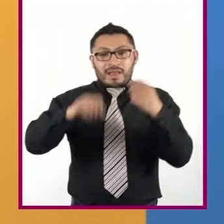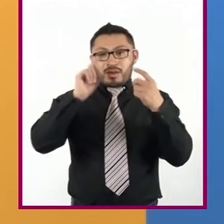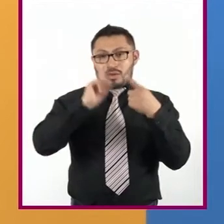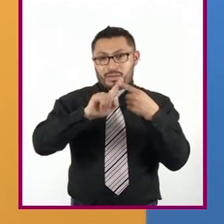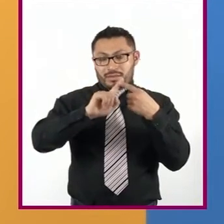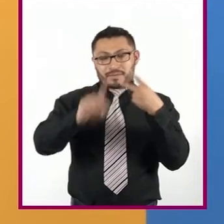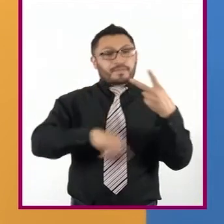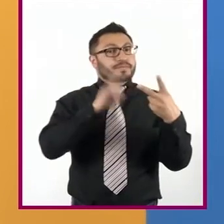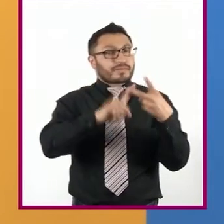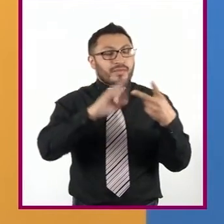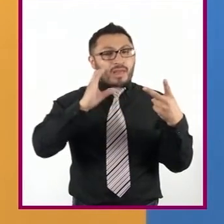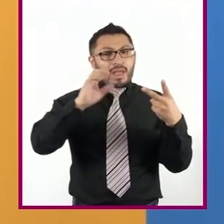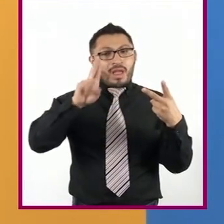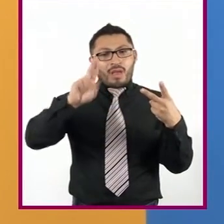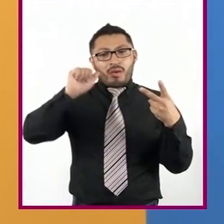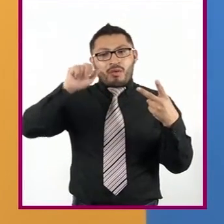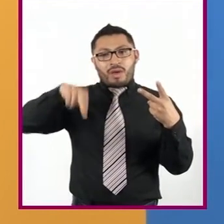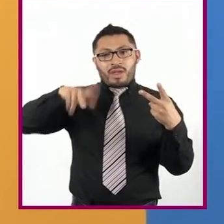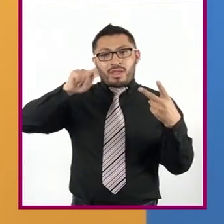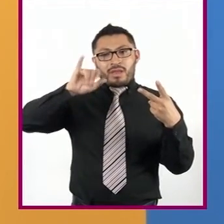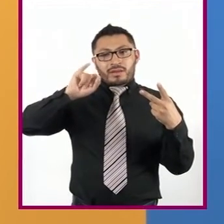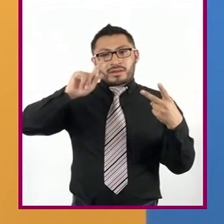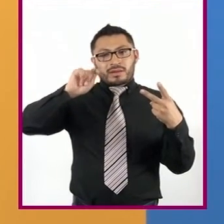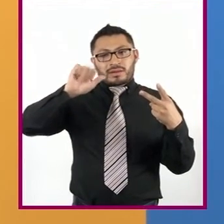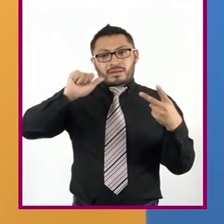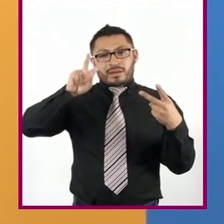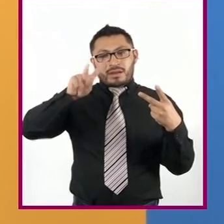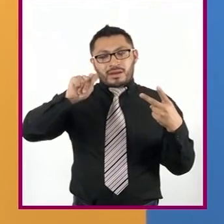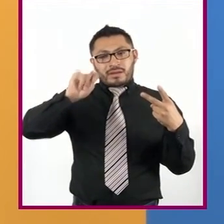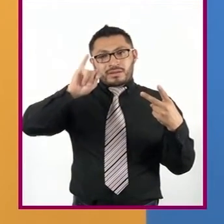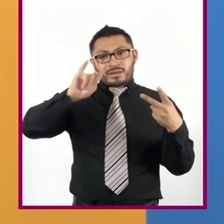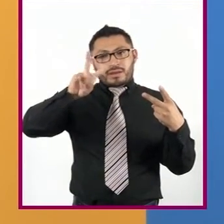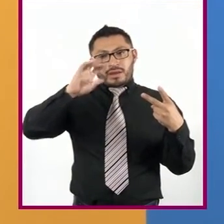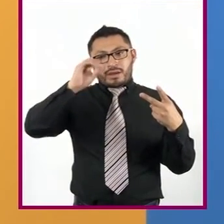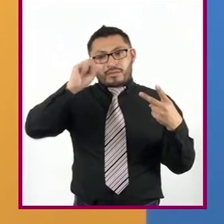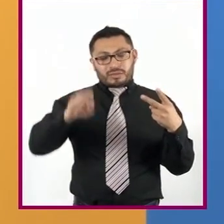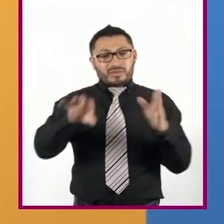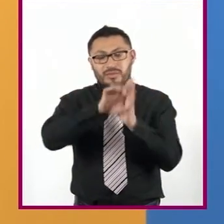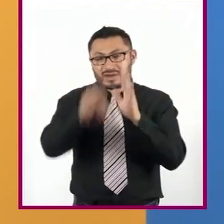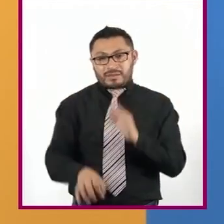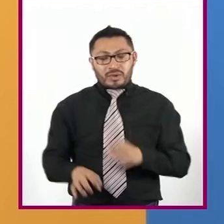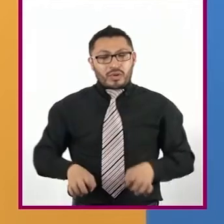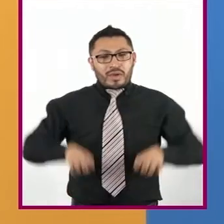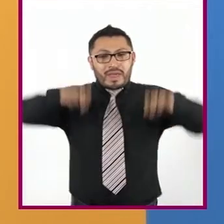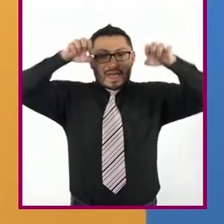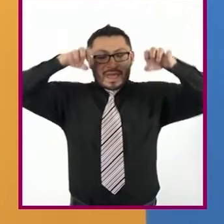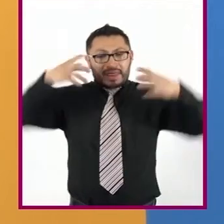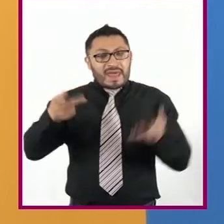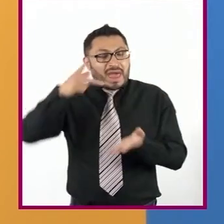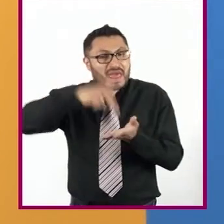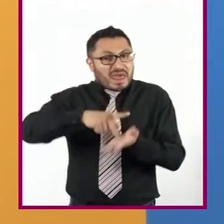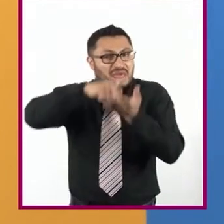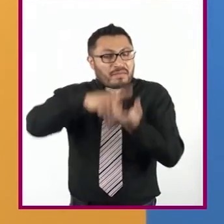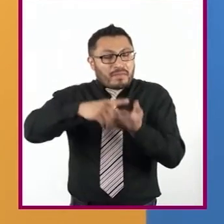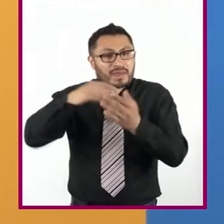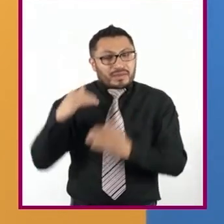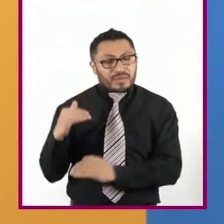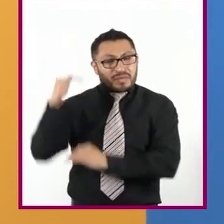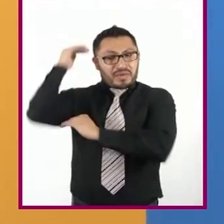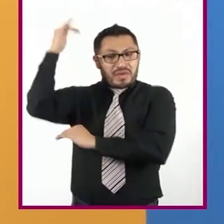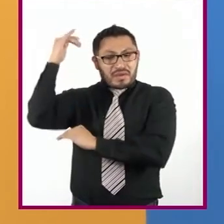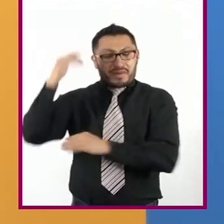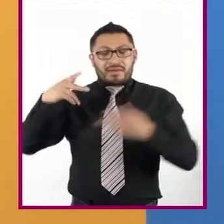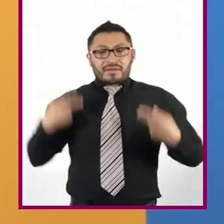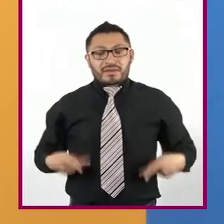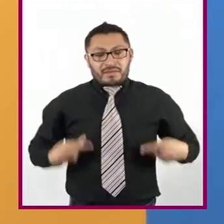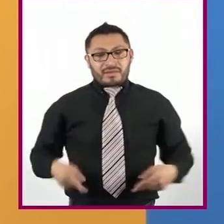cuantitativos, por ejemplo, la edad, el peso, la estatura de una persona. En ambos casos, se pueden